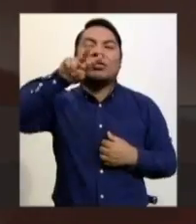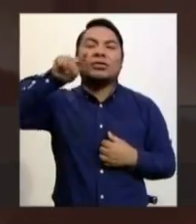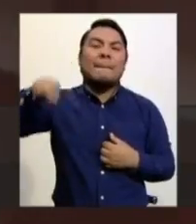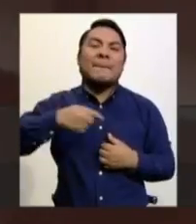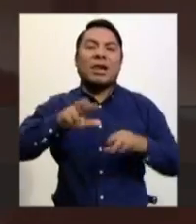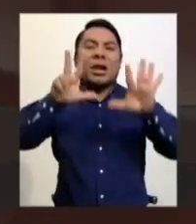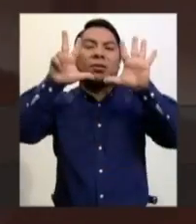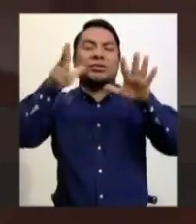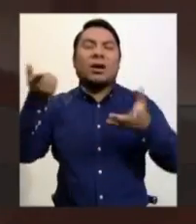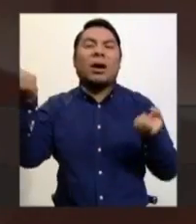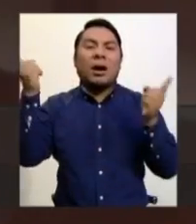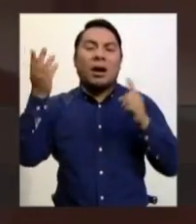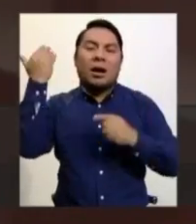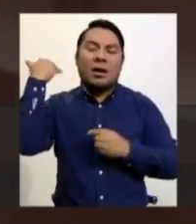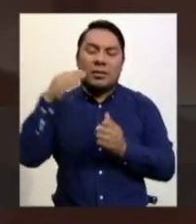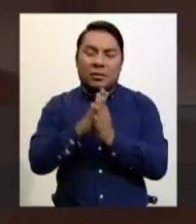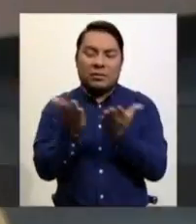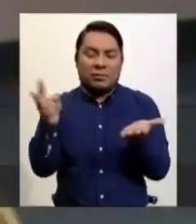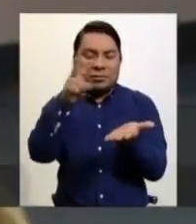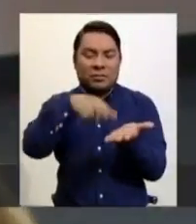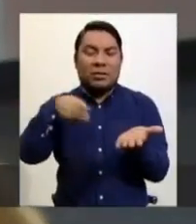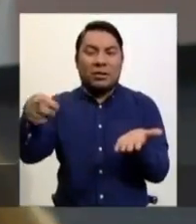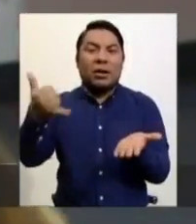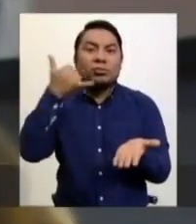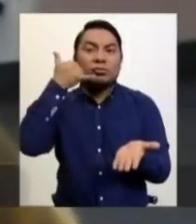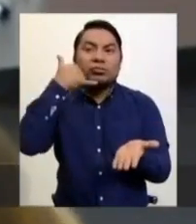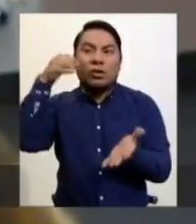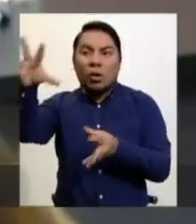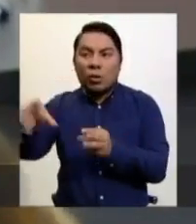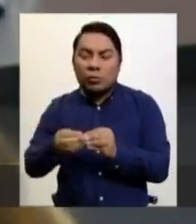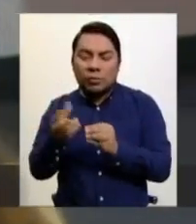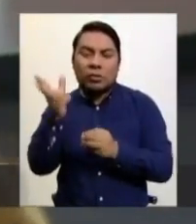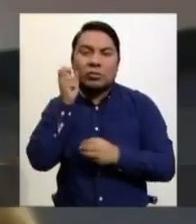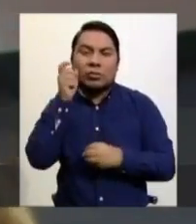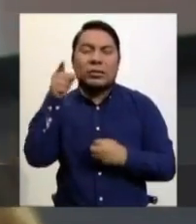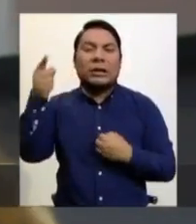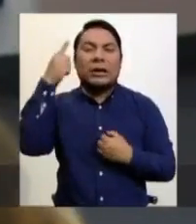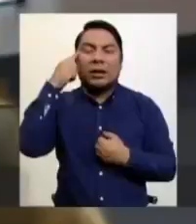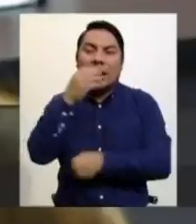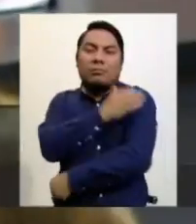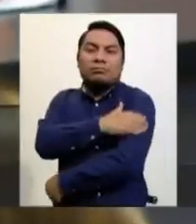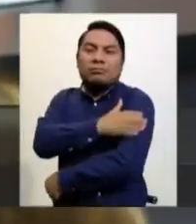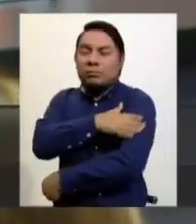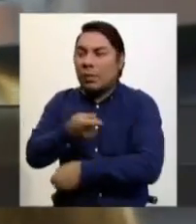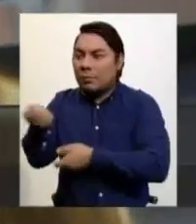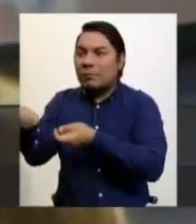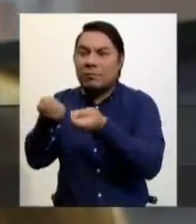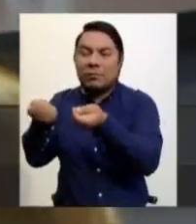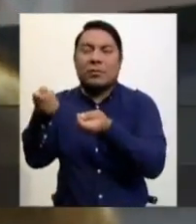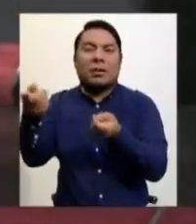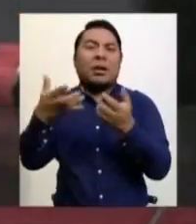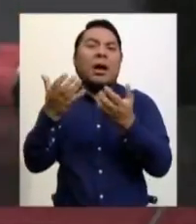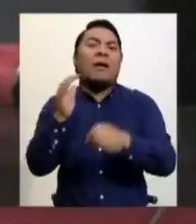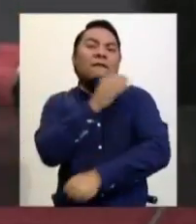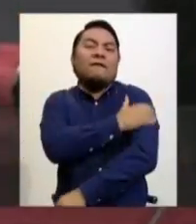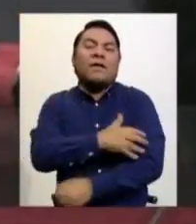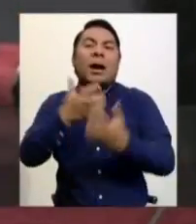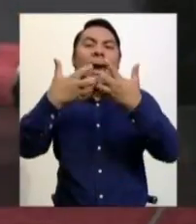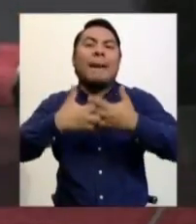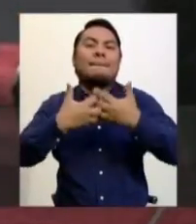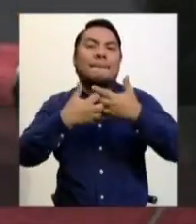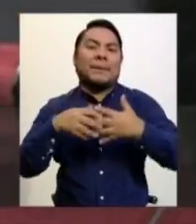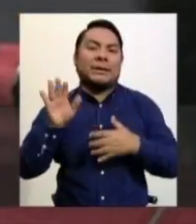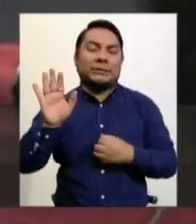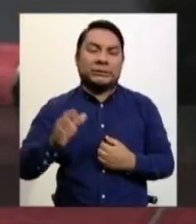un destape periodístico de interceptación telefónica y presunto tráfico de influencias a favor de la empresa Discover Petroleum